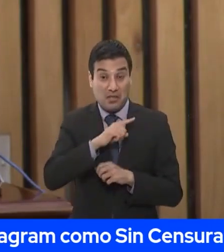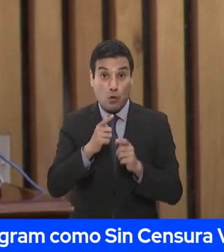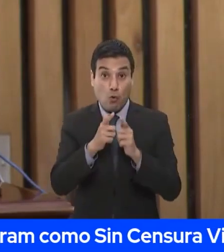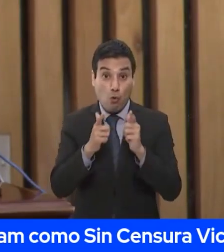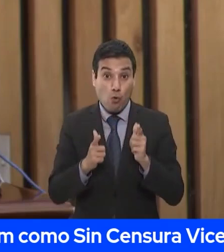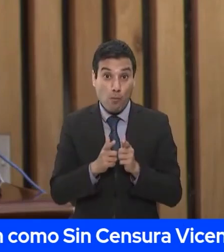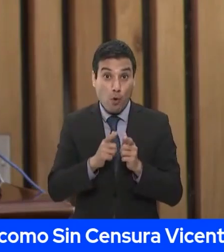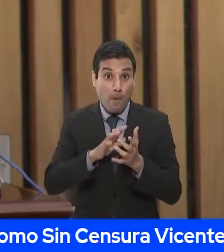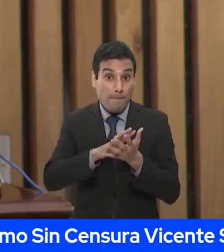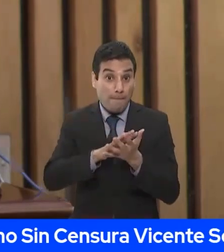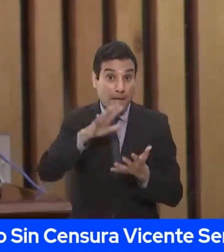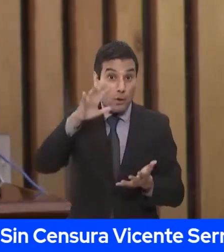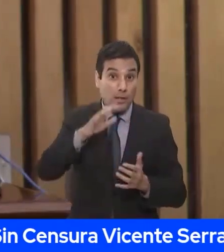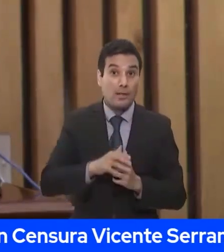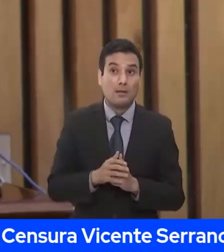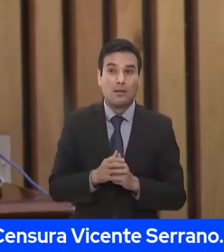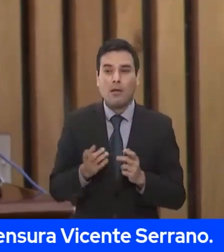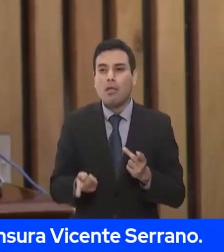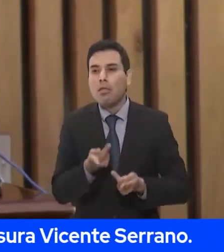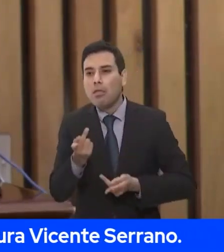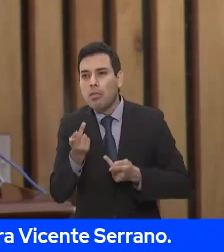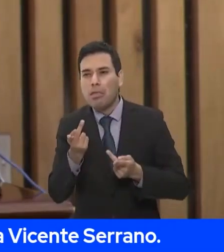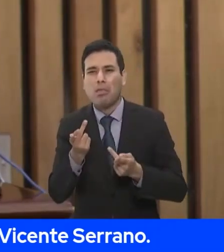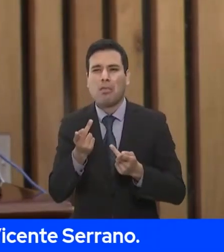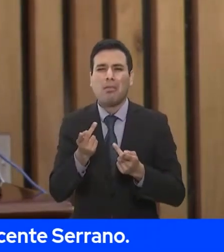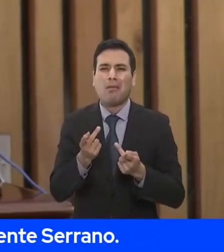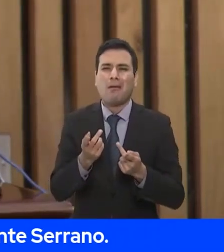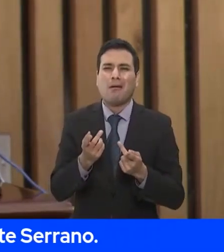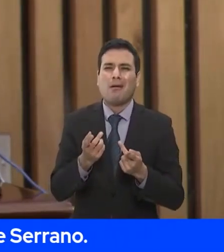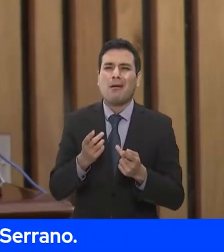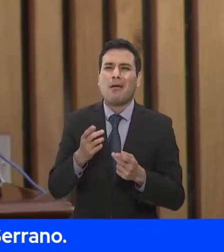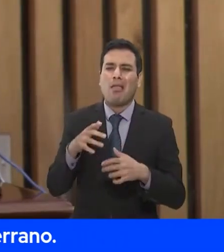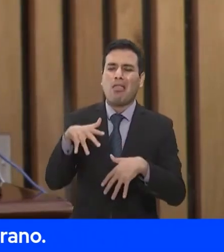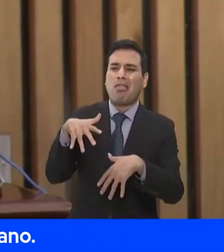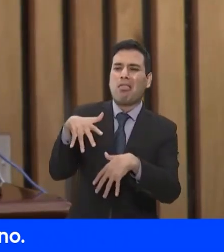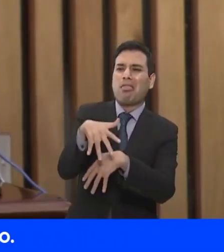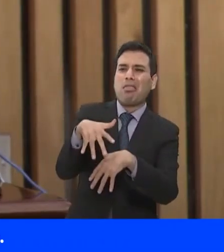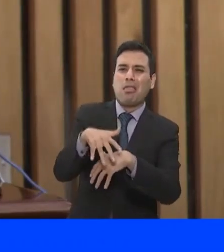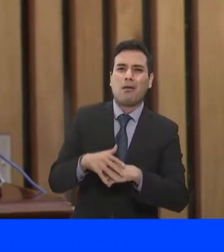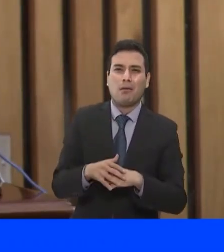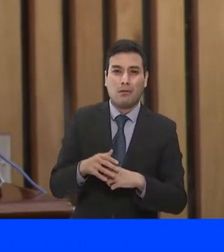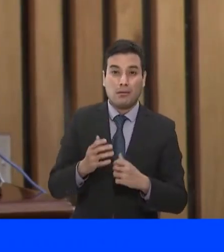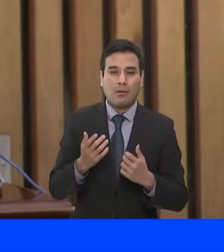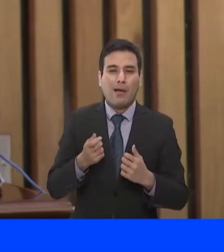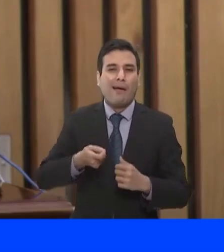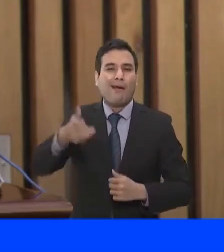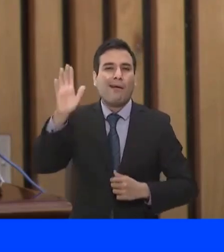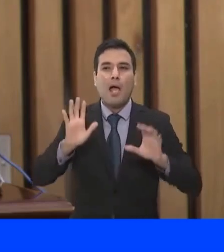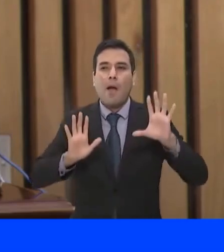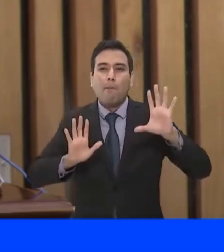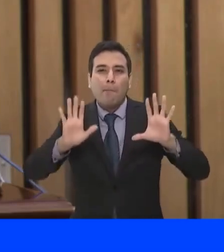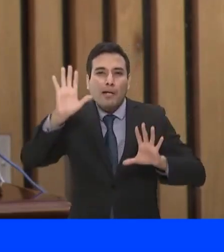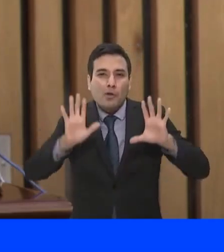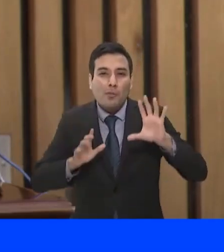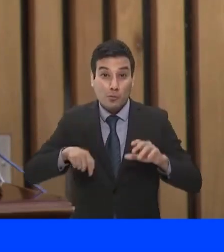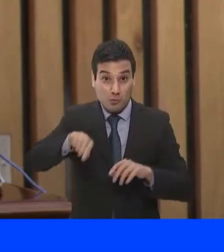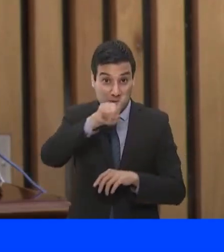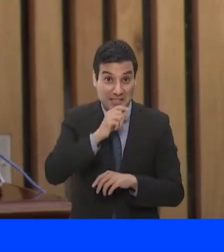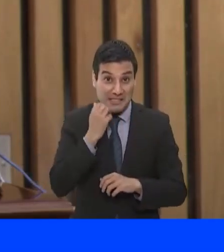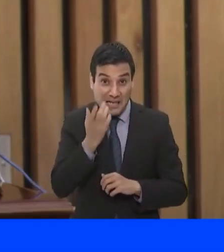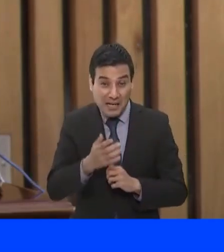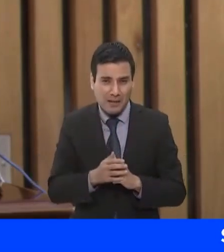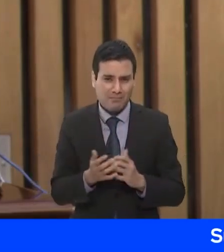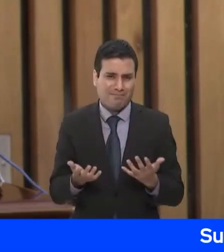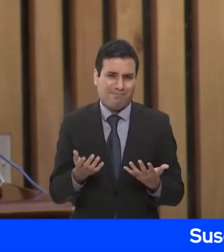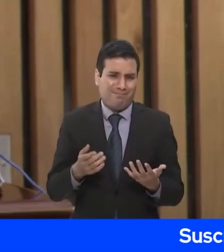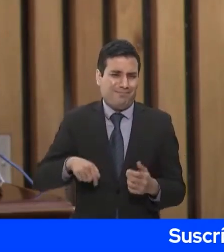de participación ciudadana, al grado de convertirlos en tristes pantomimas, mantendremos la lucha para impedirlo